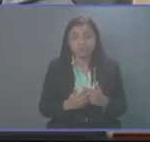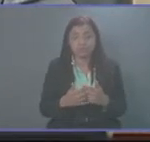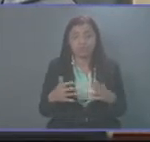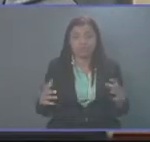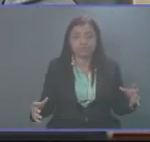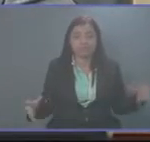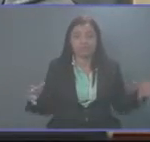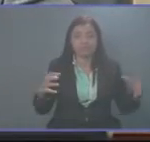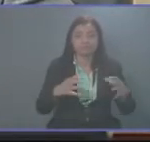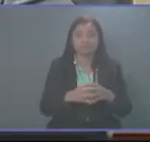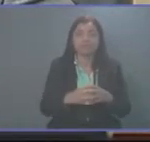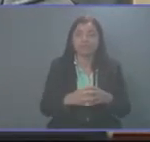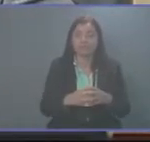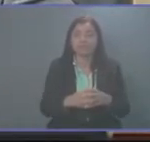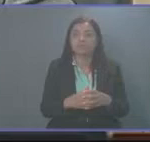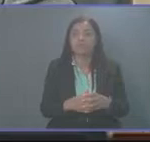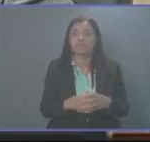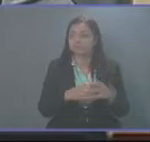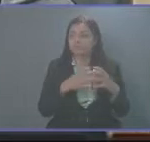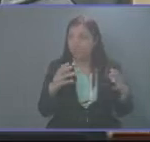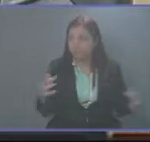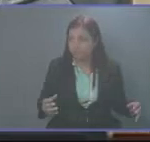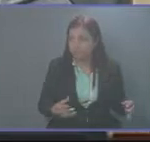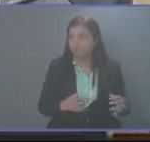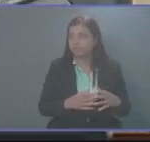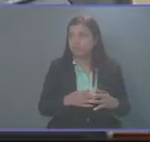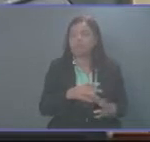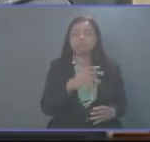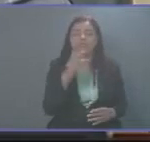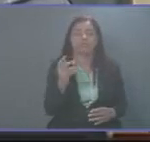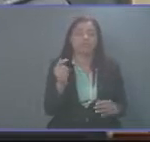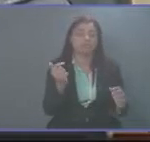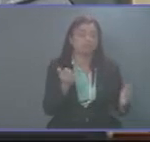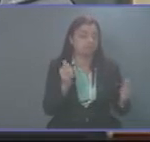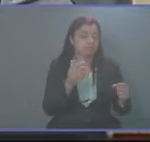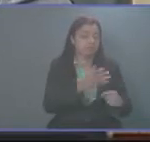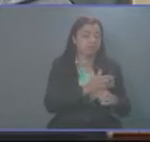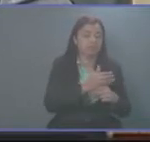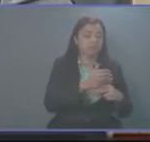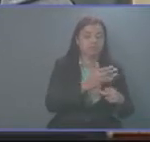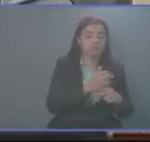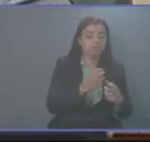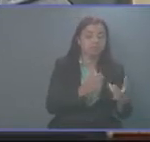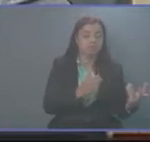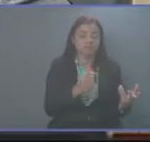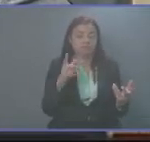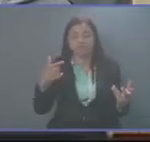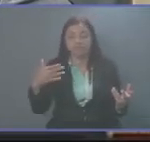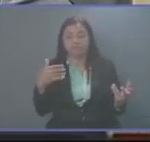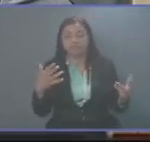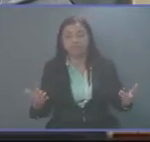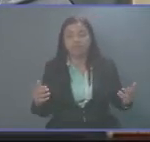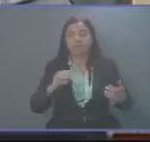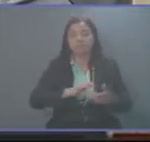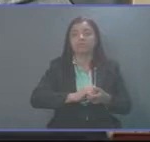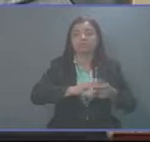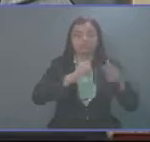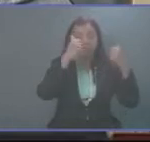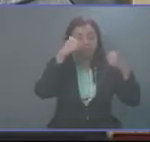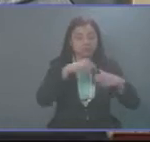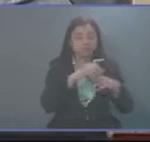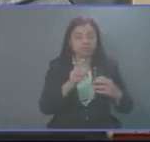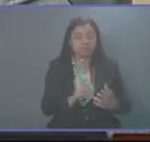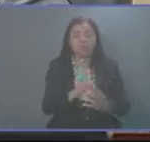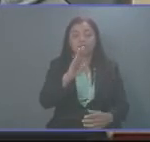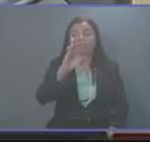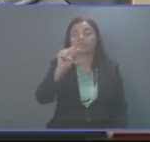entre dos grupos parlamentarios, o la mayoría de un grupo parlamentario versus otro grupo parlamentario. El diputado